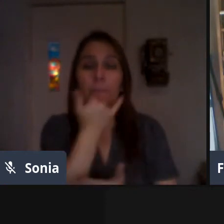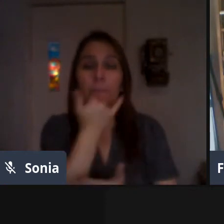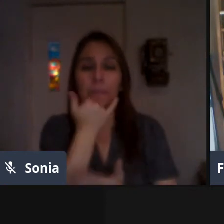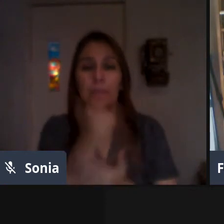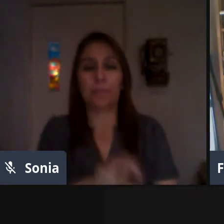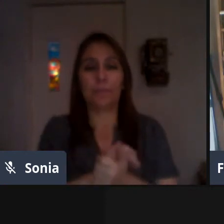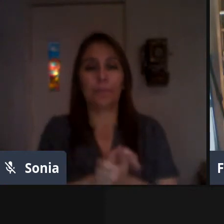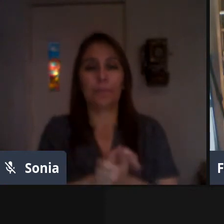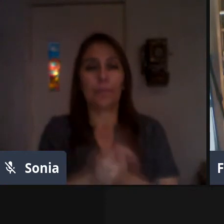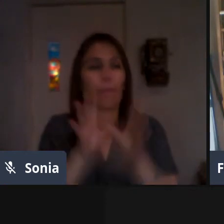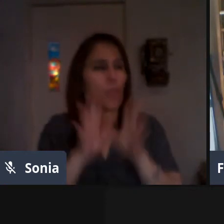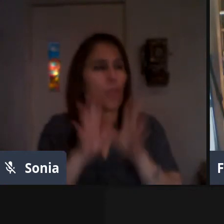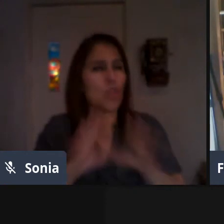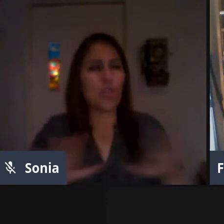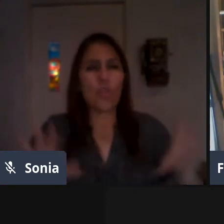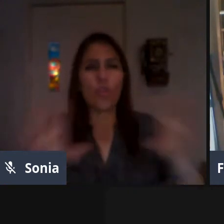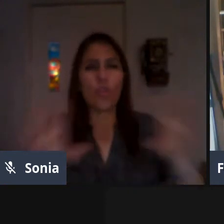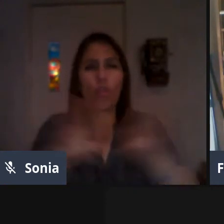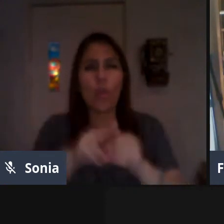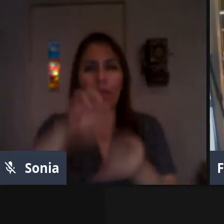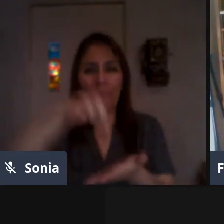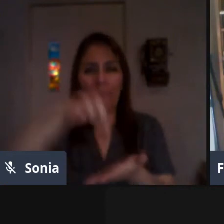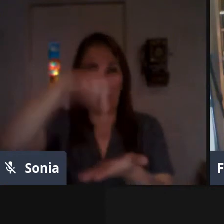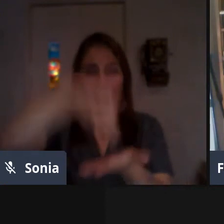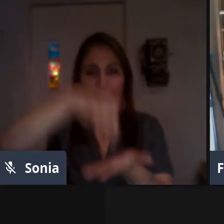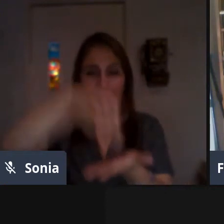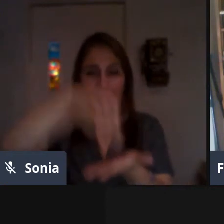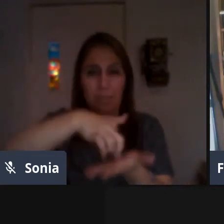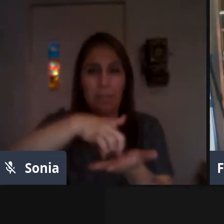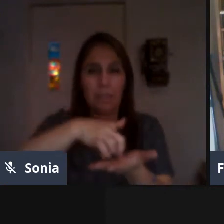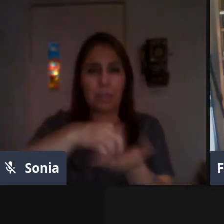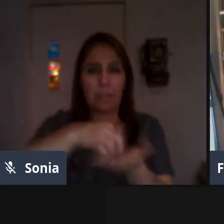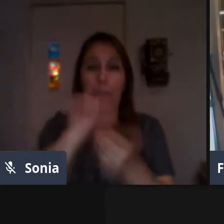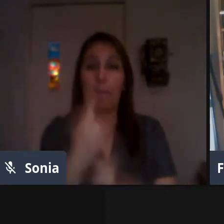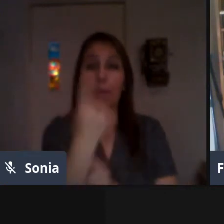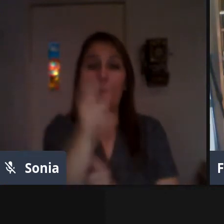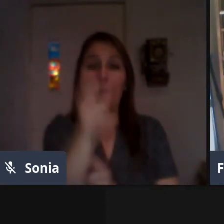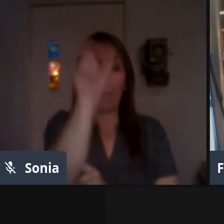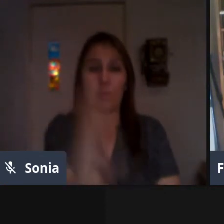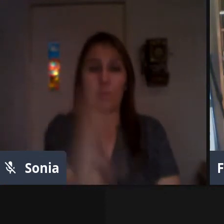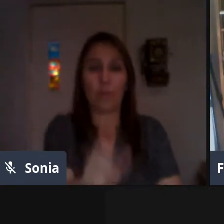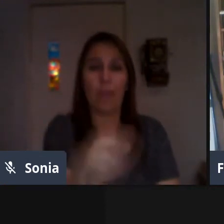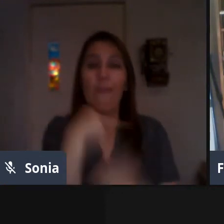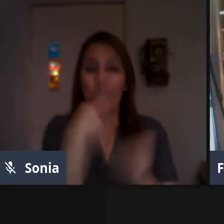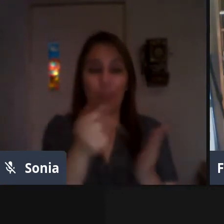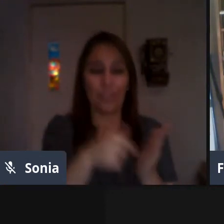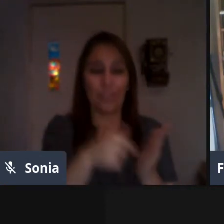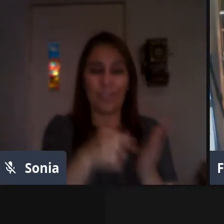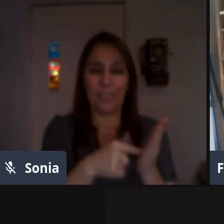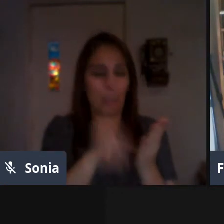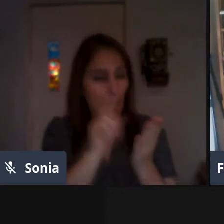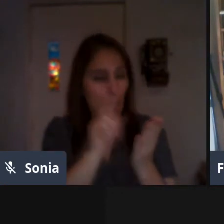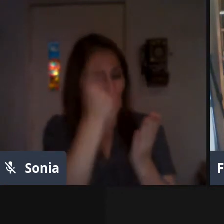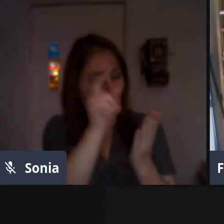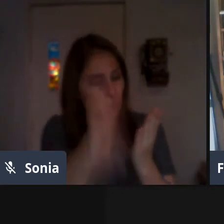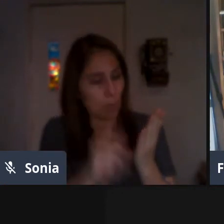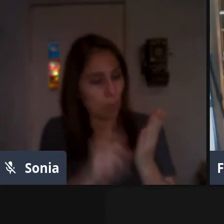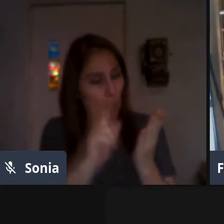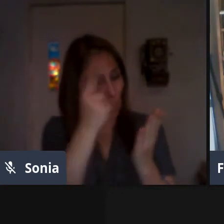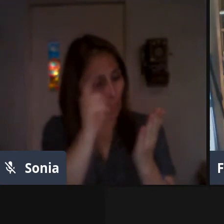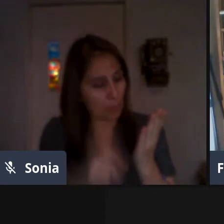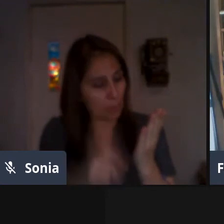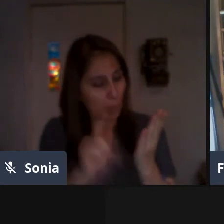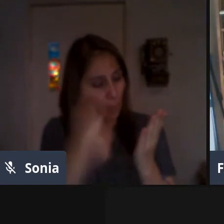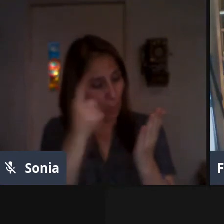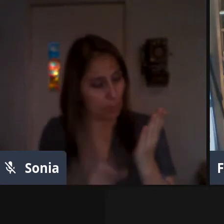son en primera persona y yo si lo hubiera pensado no sé si hubiera hecho eso porque